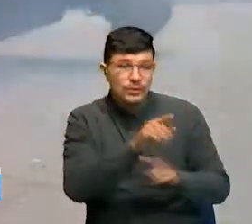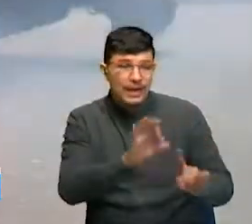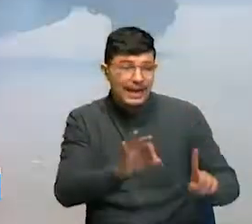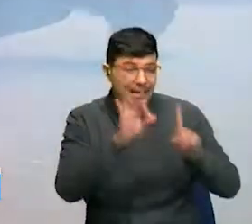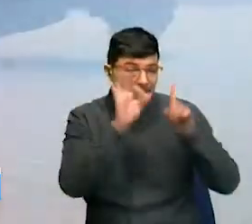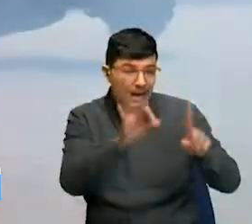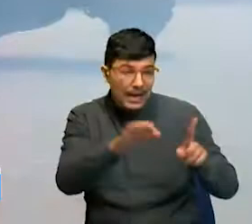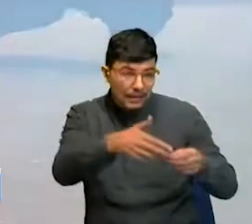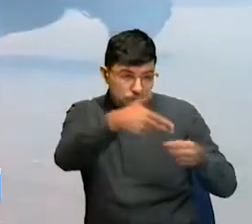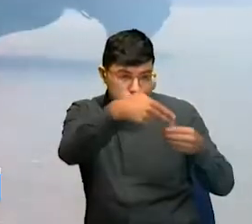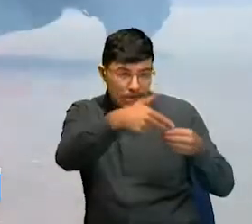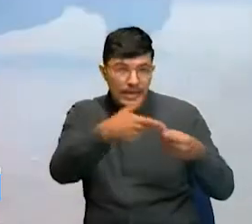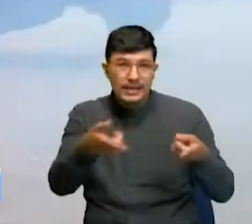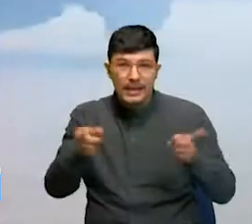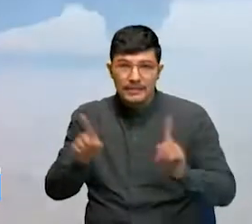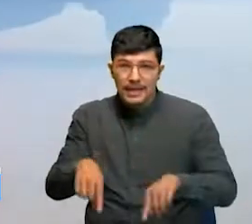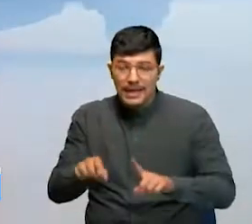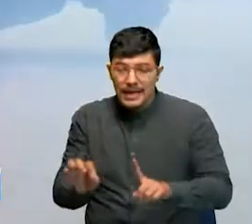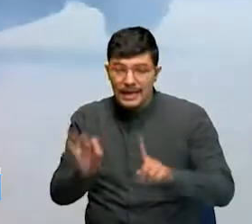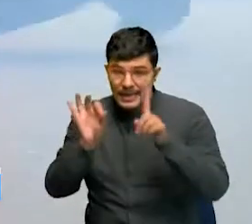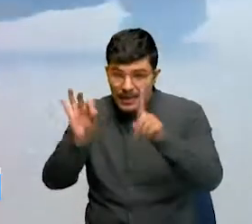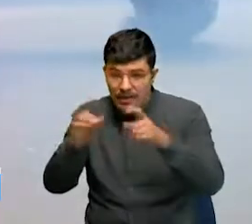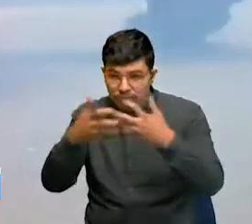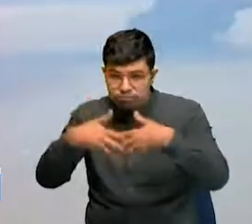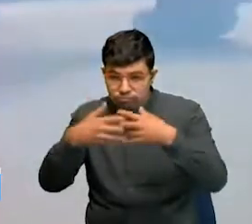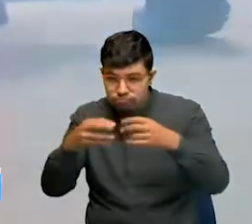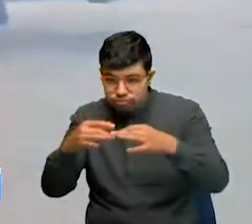la calidad de la combustión.